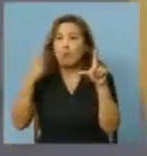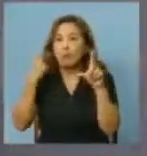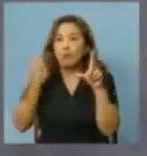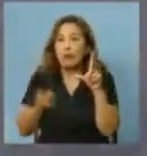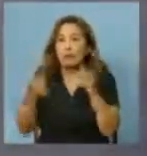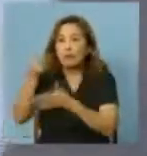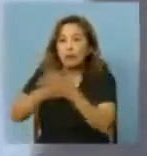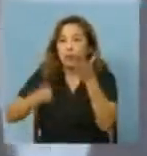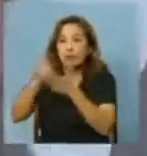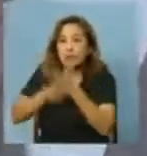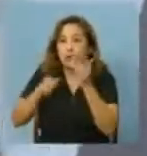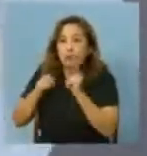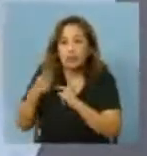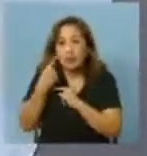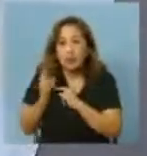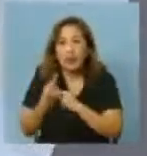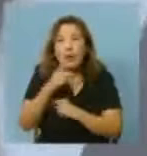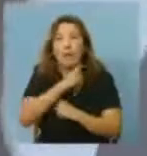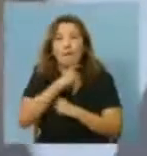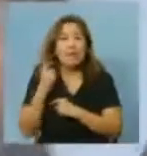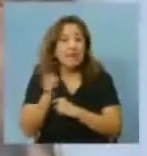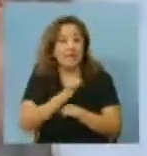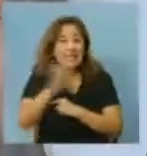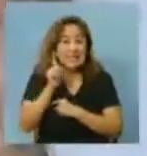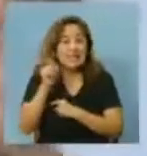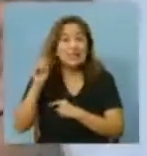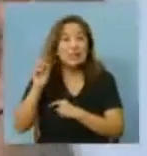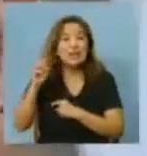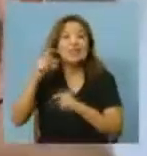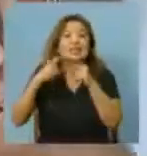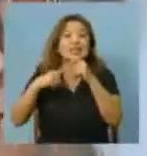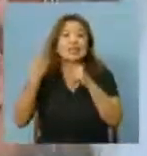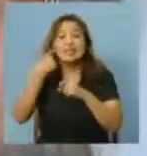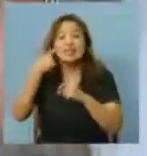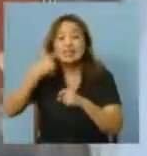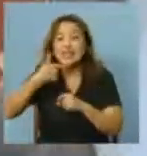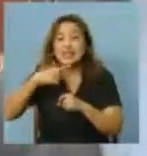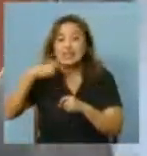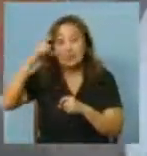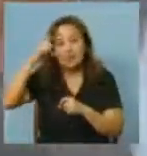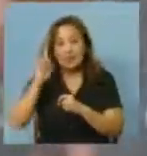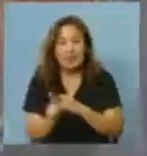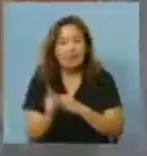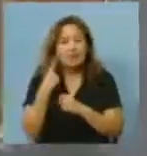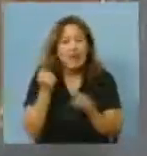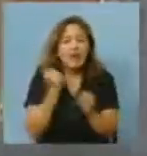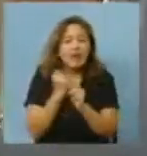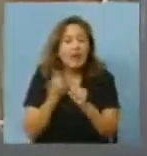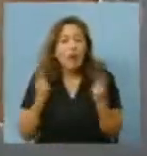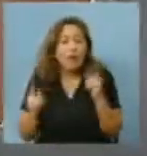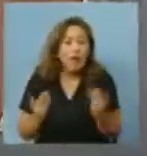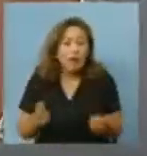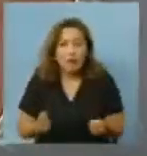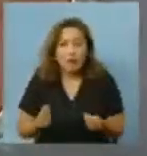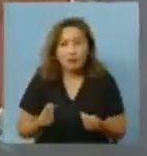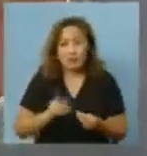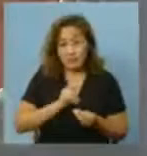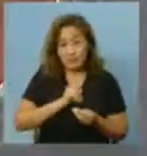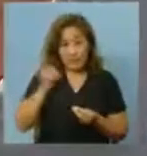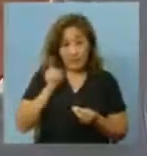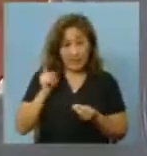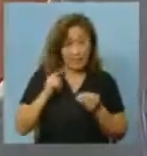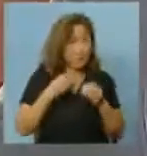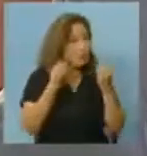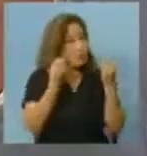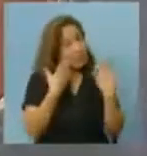hacen el esfuerzo. Estamos con el padre José Quispe. Padre, cuéntenos qué actividades llevan a cabo acá a diario. Aquí en la